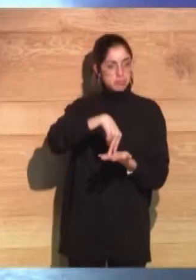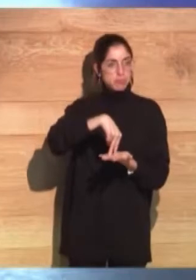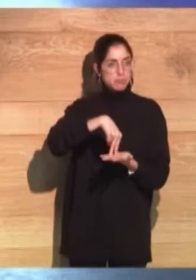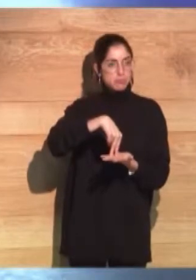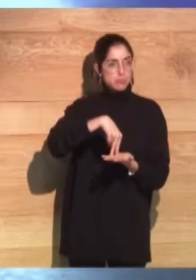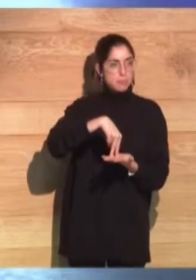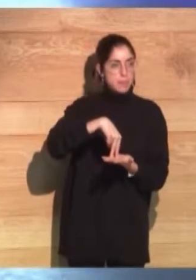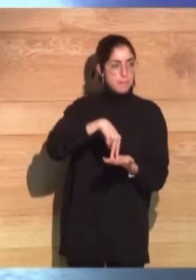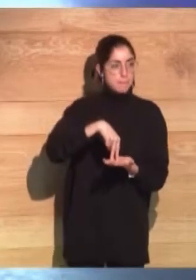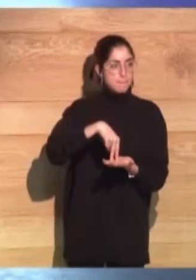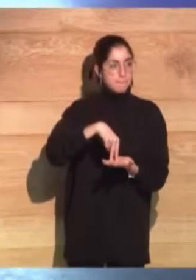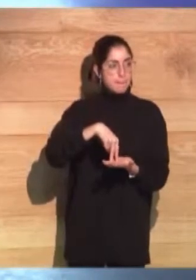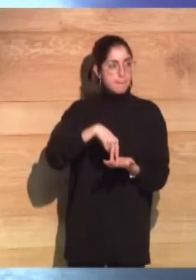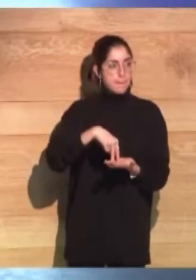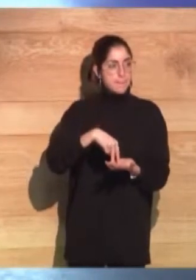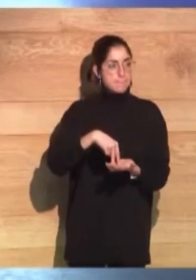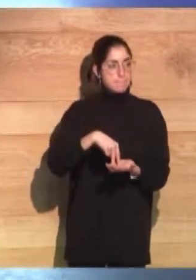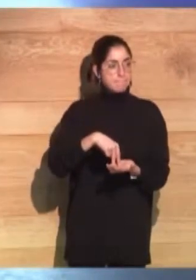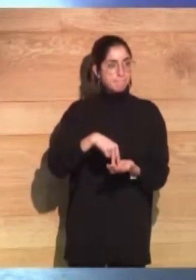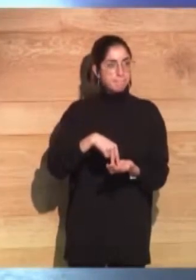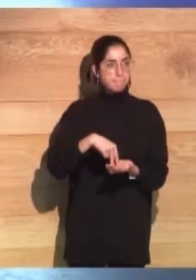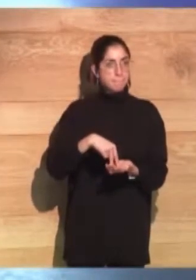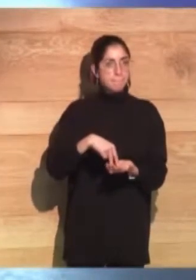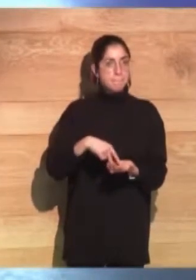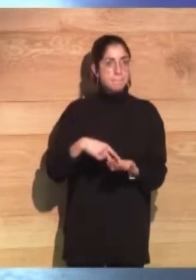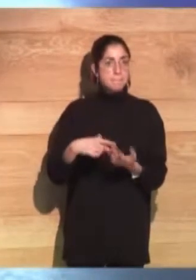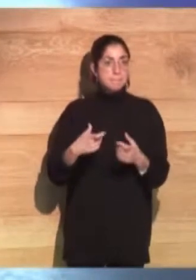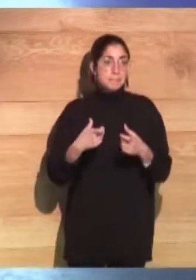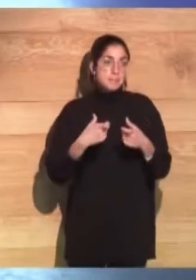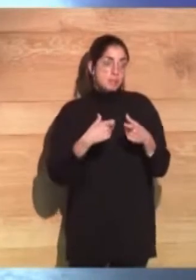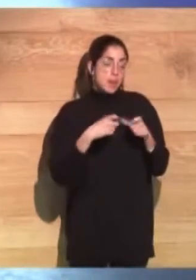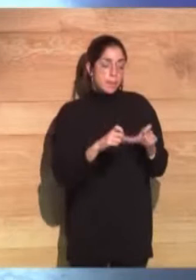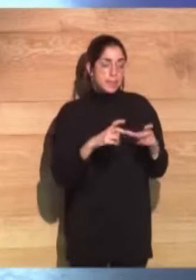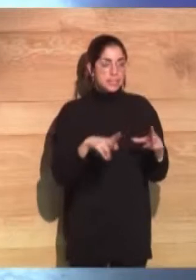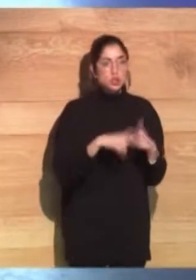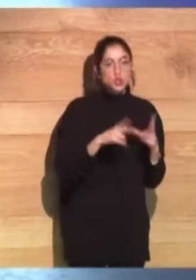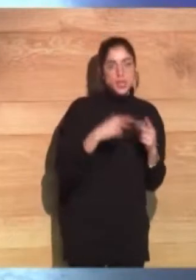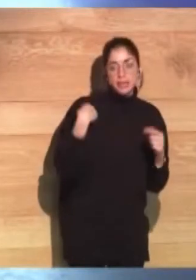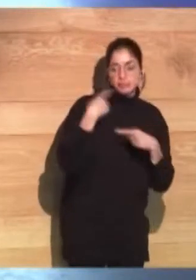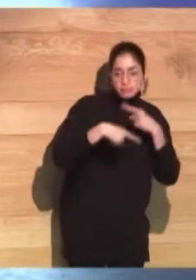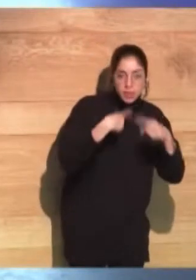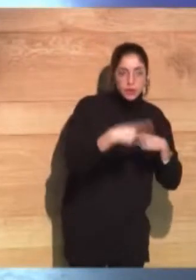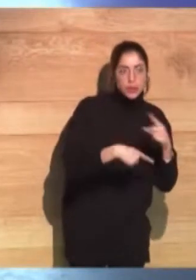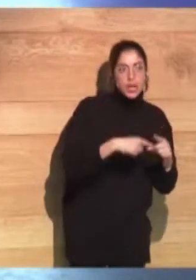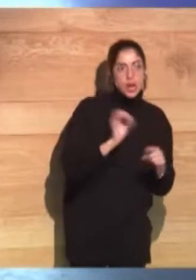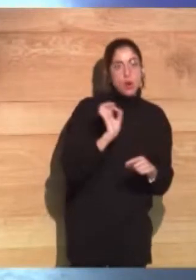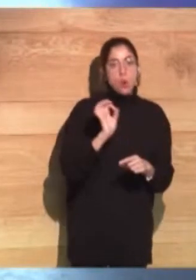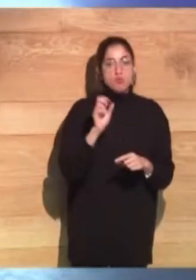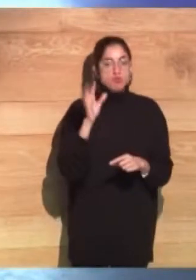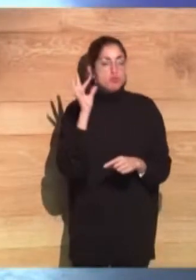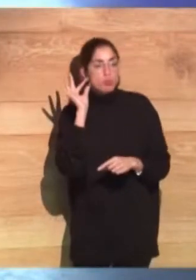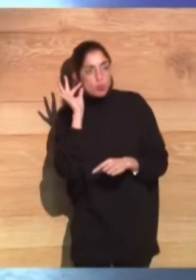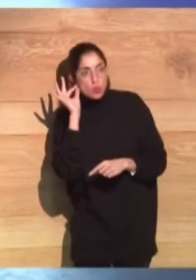cuando ya fuera como parte de las sociedades más tradicionales, mujeres que